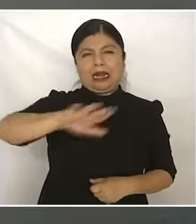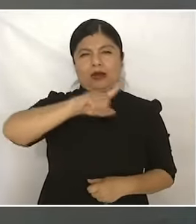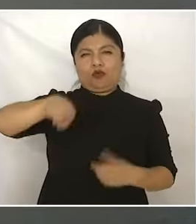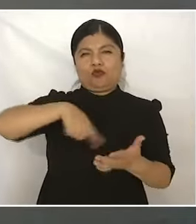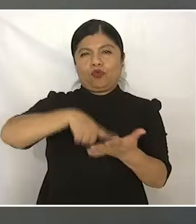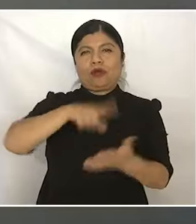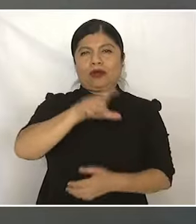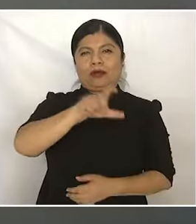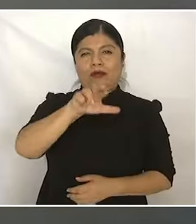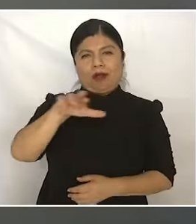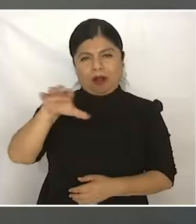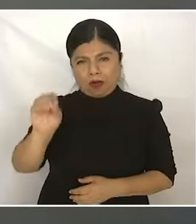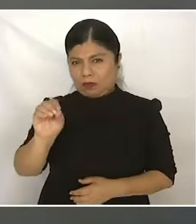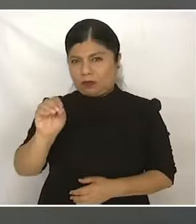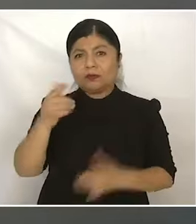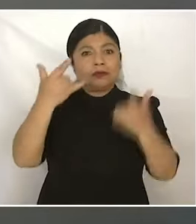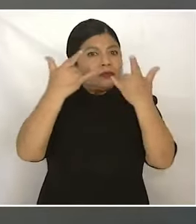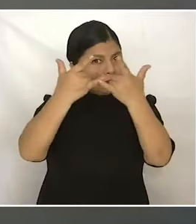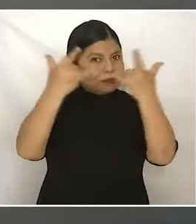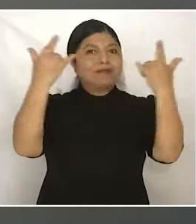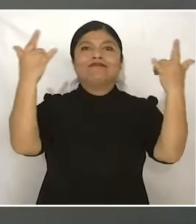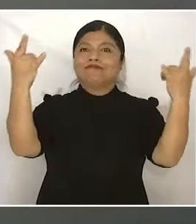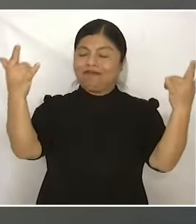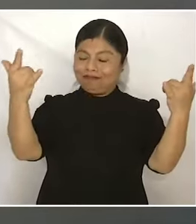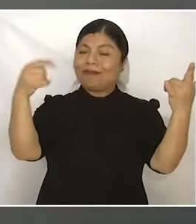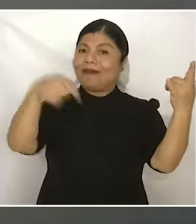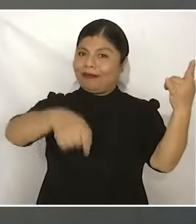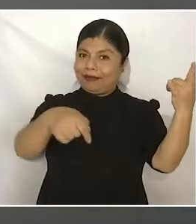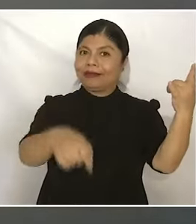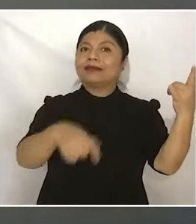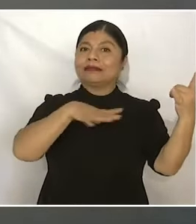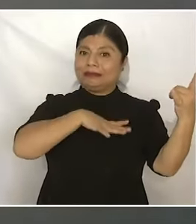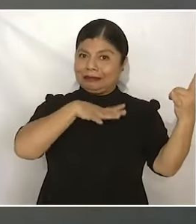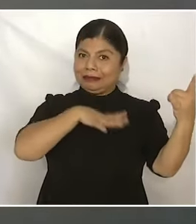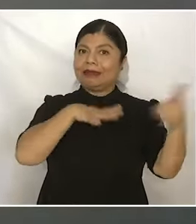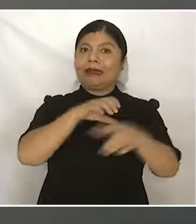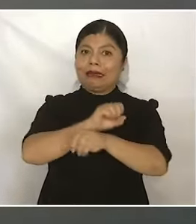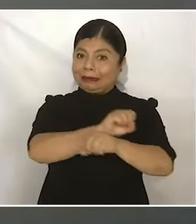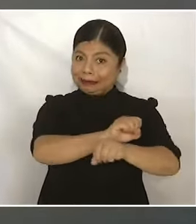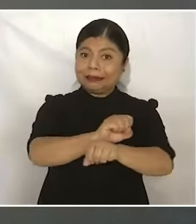negra, porque Quintana Roo